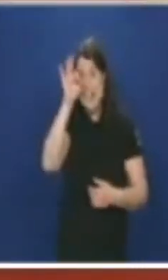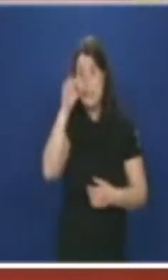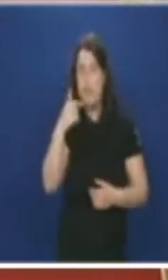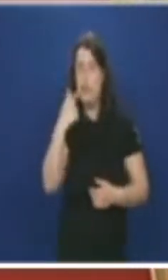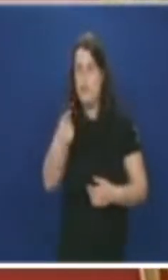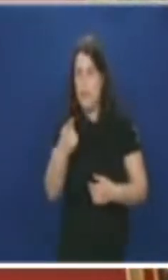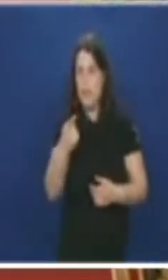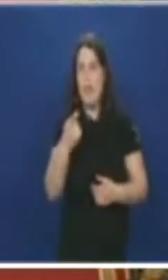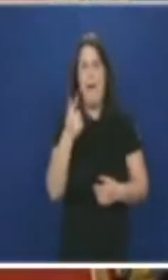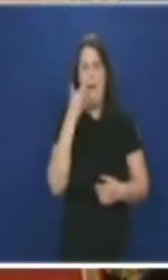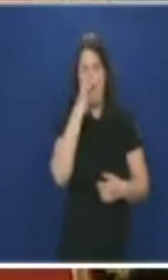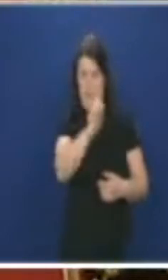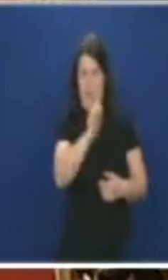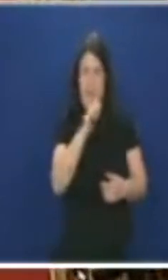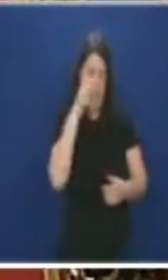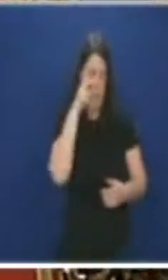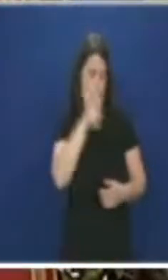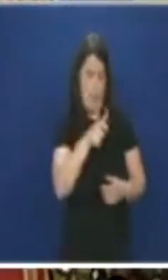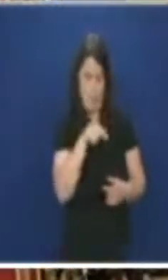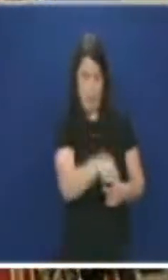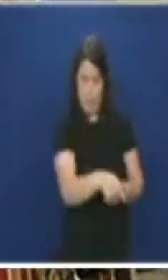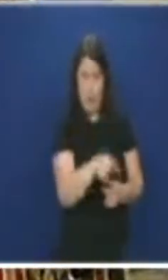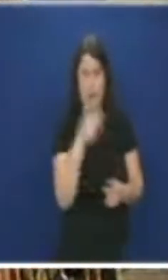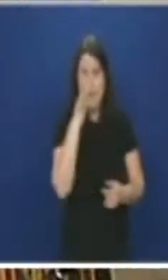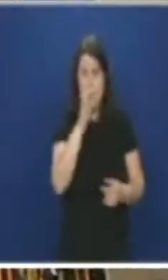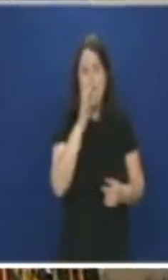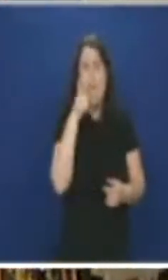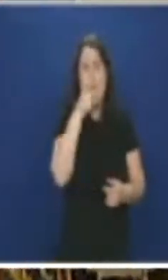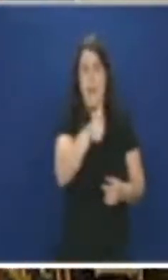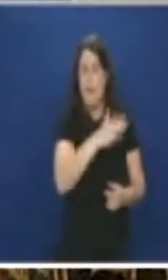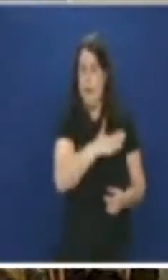pobo e agardaban que moi logo